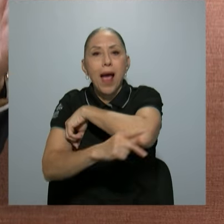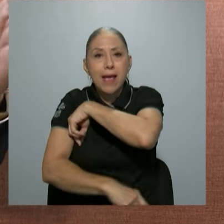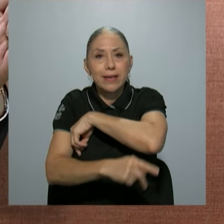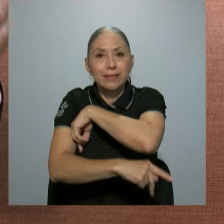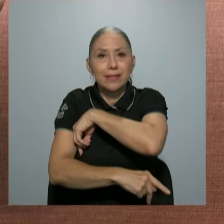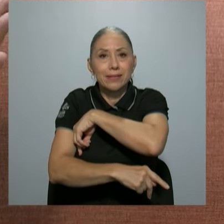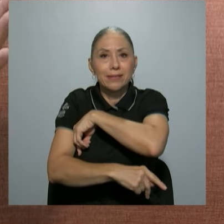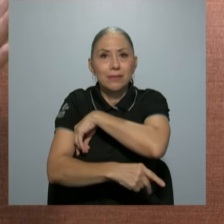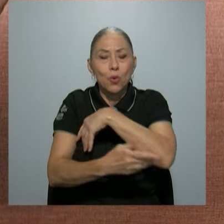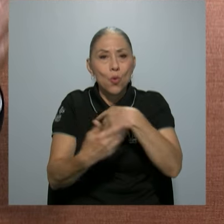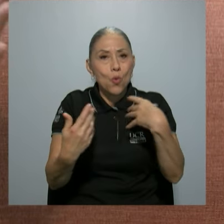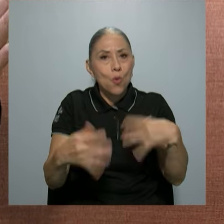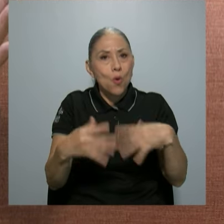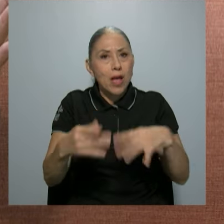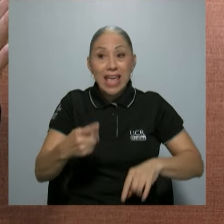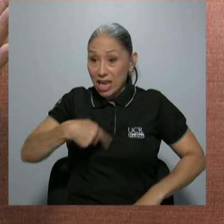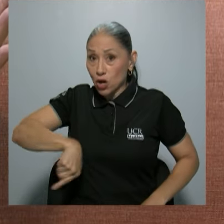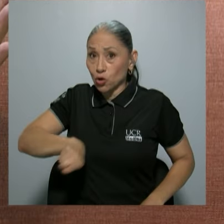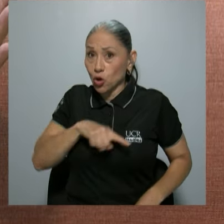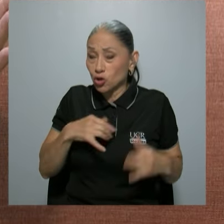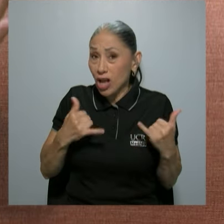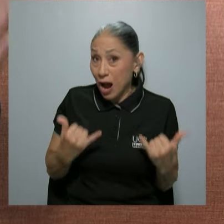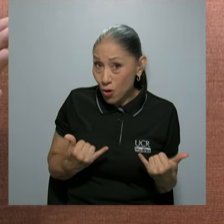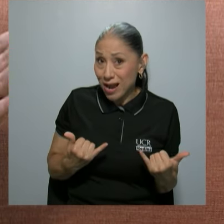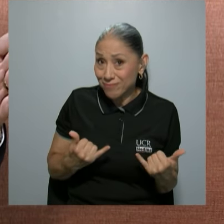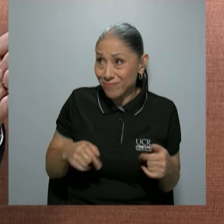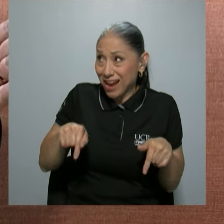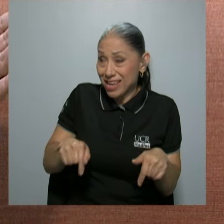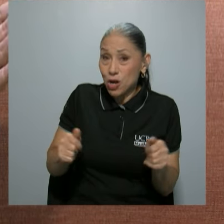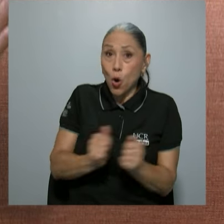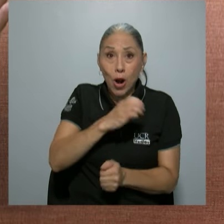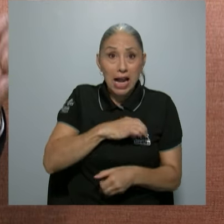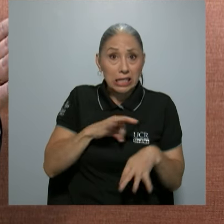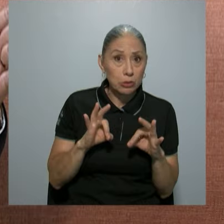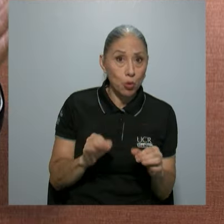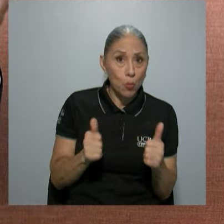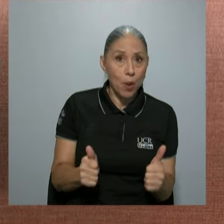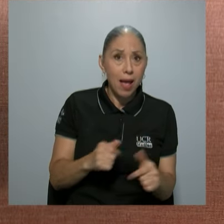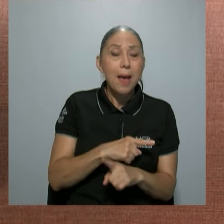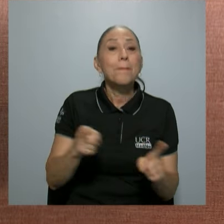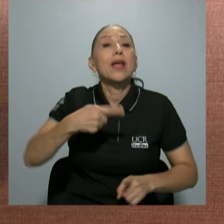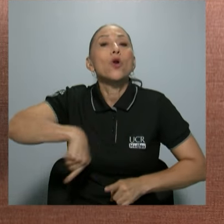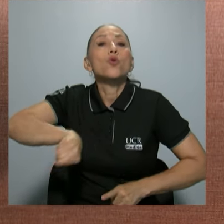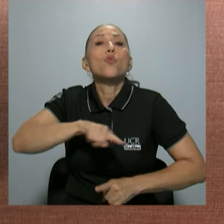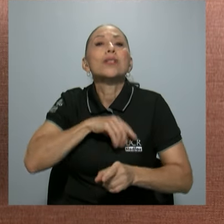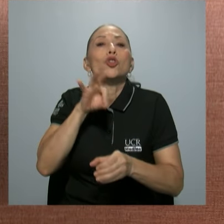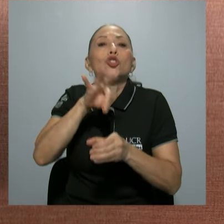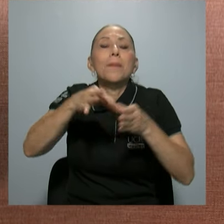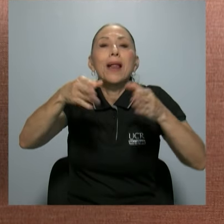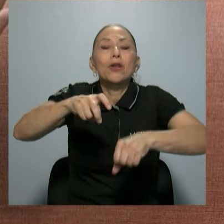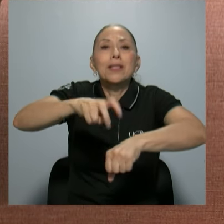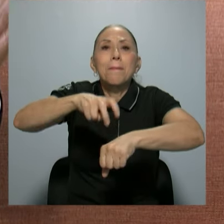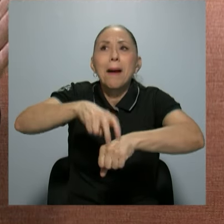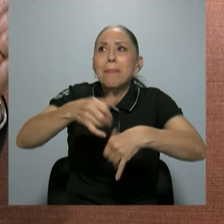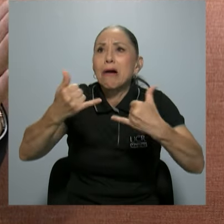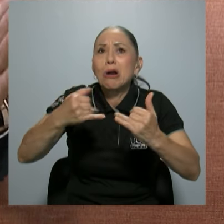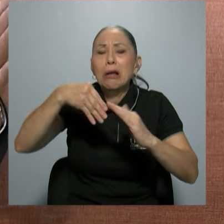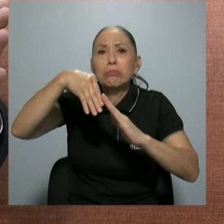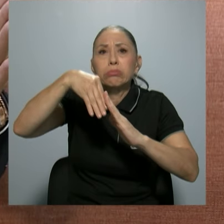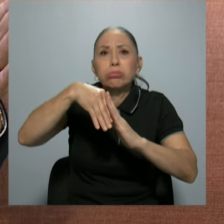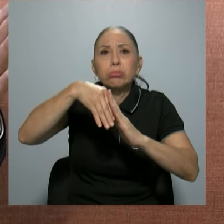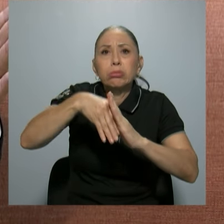¿verdad? Hoy tenemos a nuestros productores de papa prácticamente en la ruina y en la extinción o camino a la